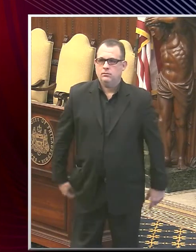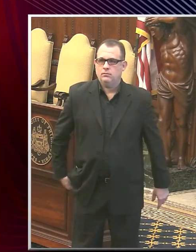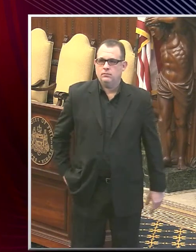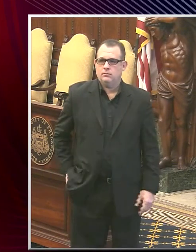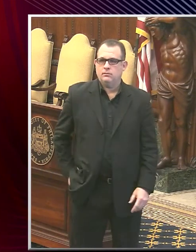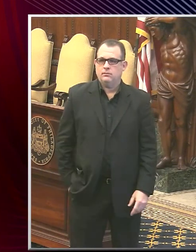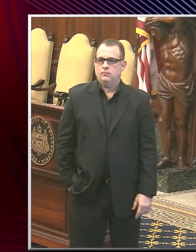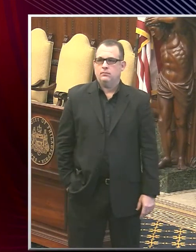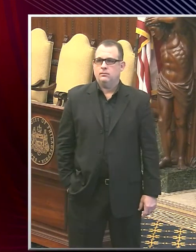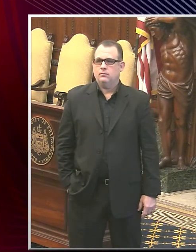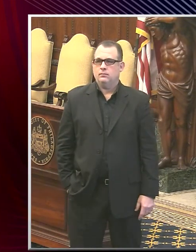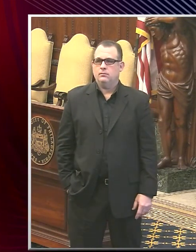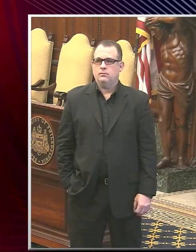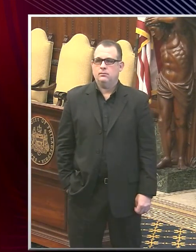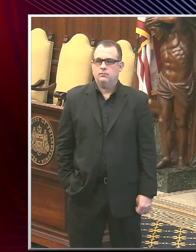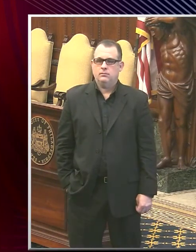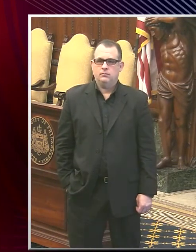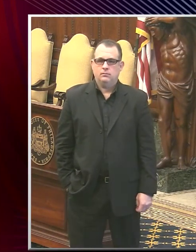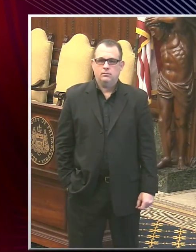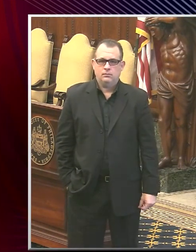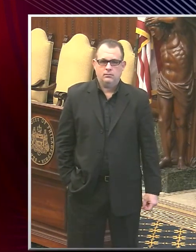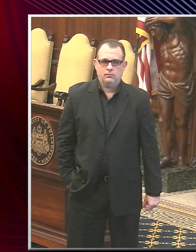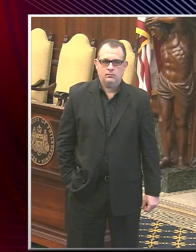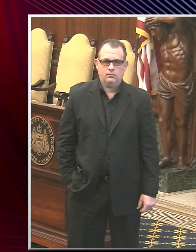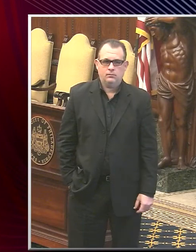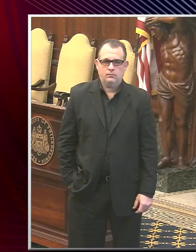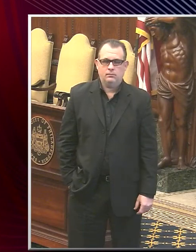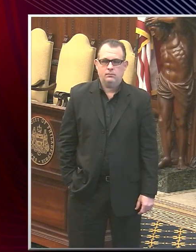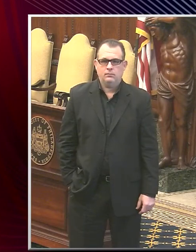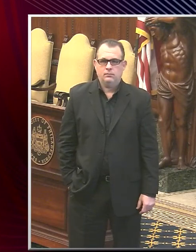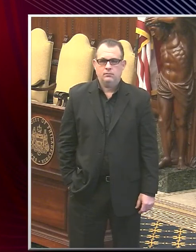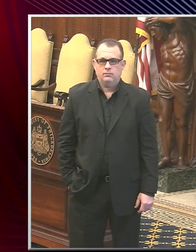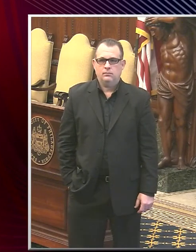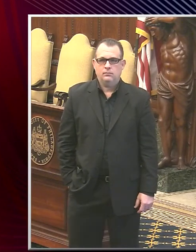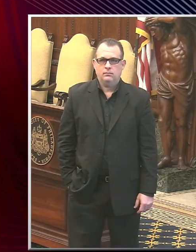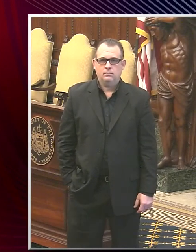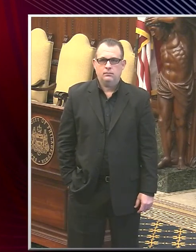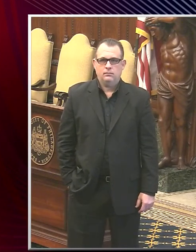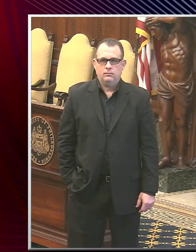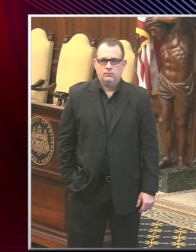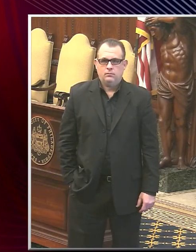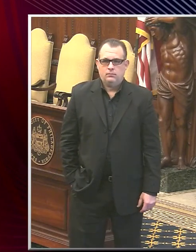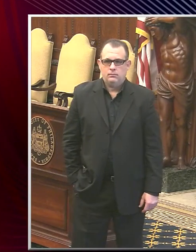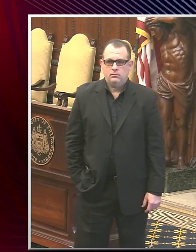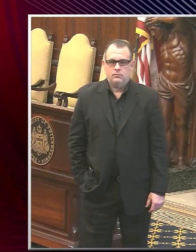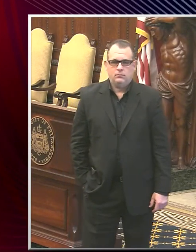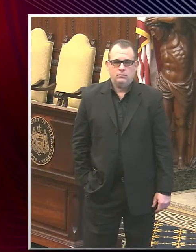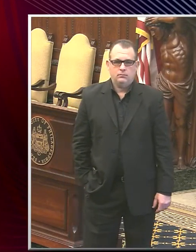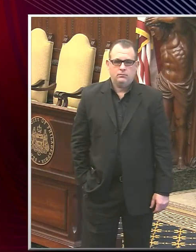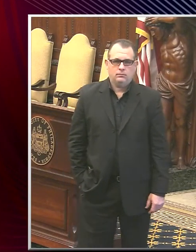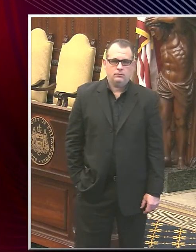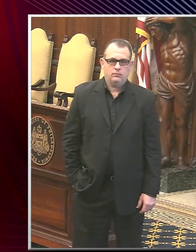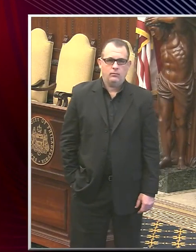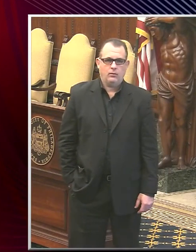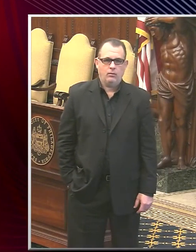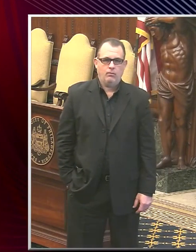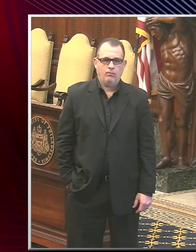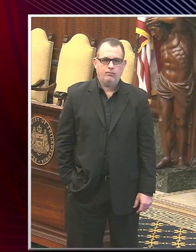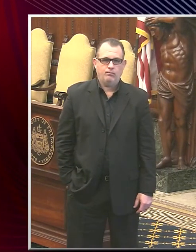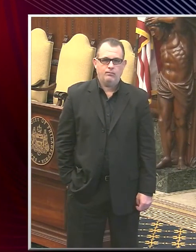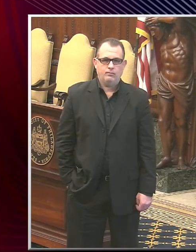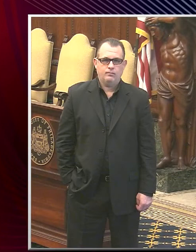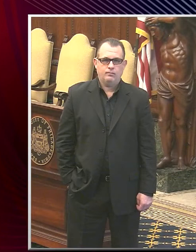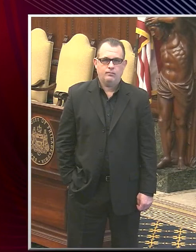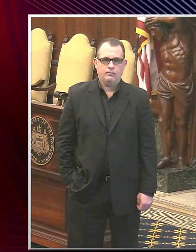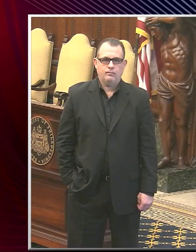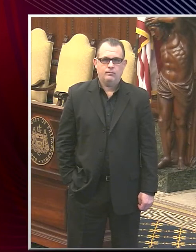los trabajadores de los hospitales la recibirían dentro de los hospitales. De nuevo, ya lo respondió, pero nos gustaría la respuesta en español. And this would